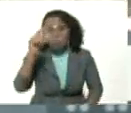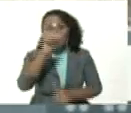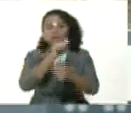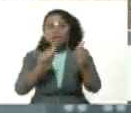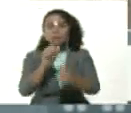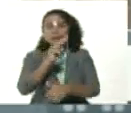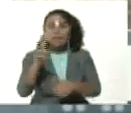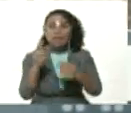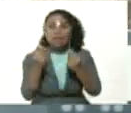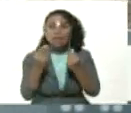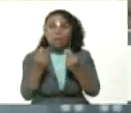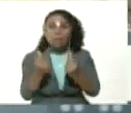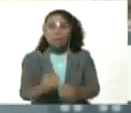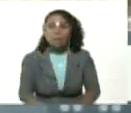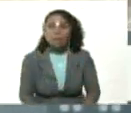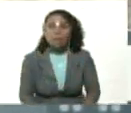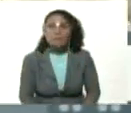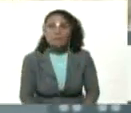vicepresidente de Economía.